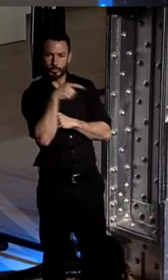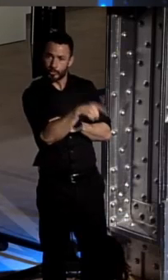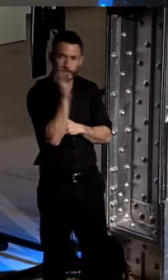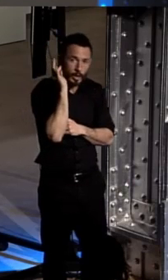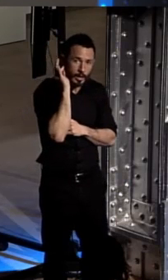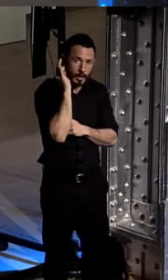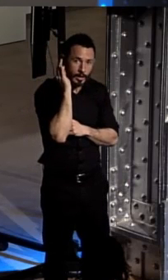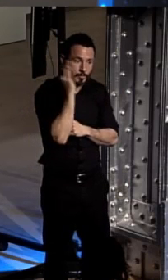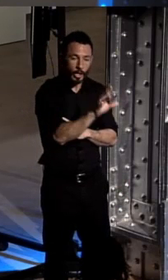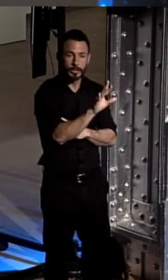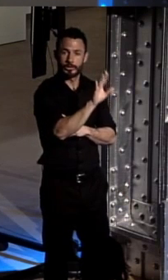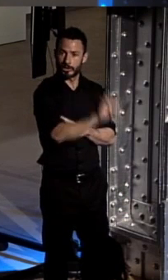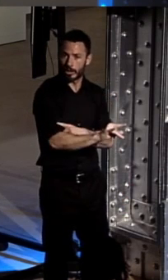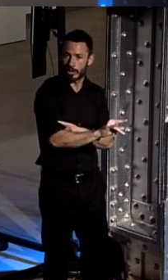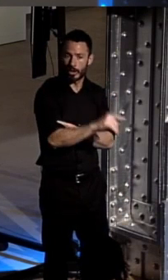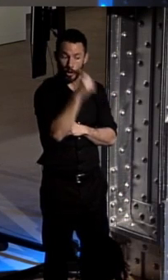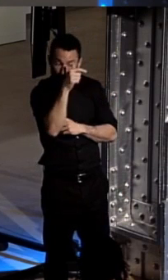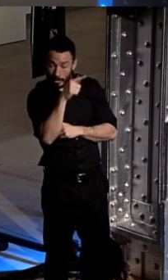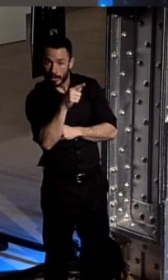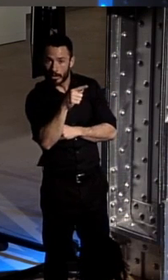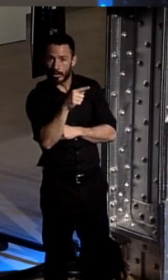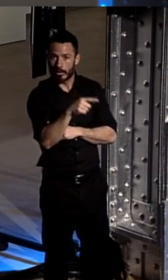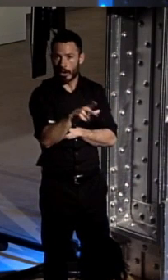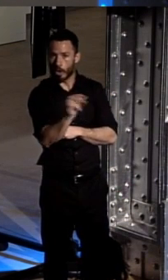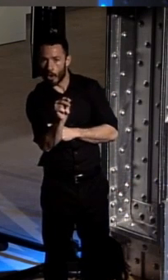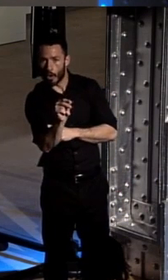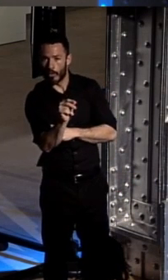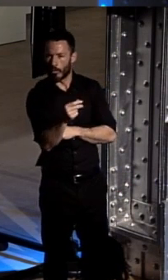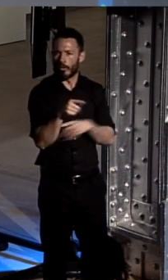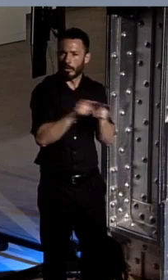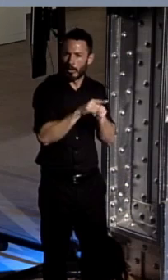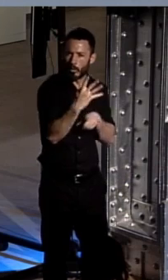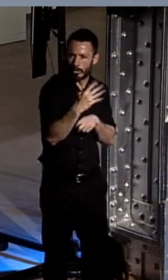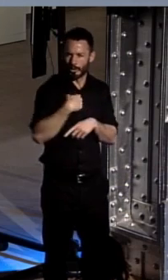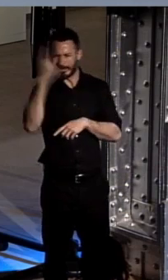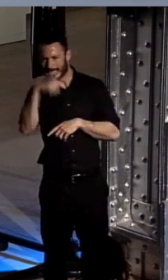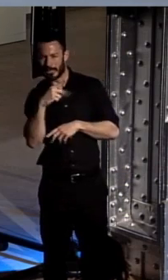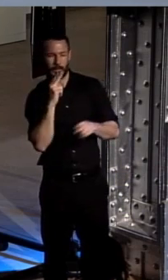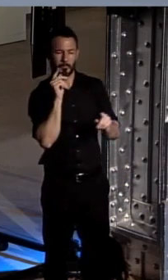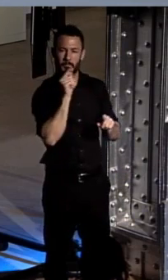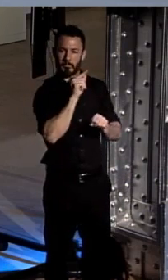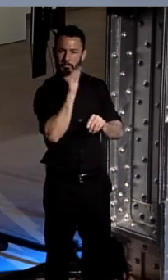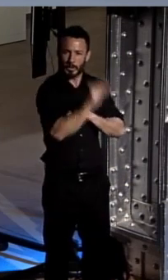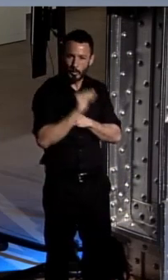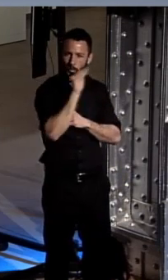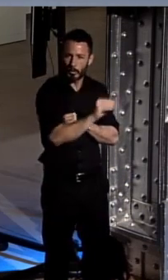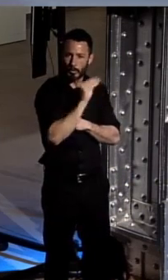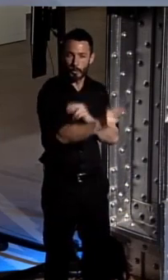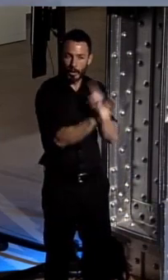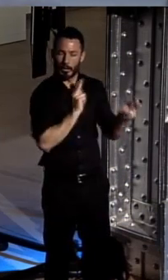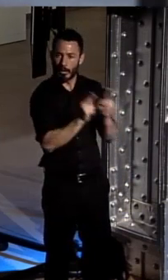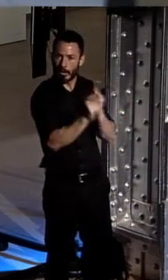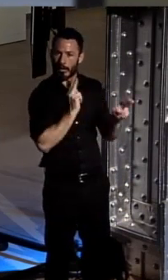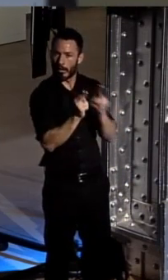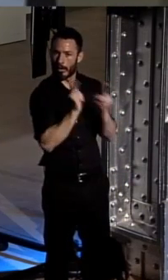sí. ¿Sos hombre? Y me responde que no. ¿Tenés más de 4 hermanos? Y me responde que no. Cosas que yo conozco. Y una vez que valide esto, le puedo hacer las preguntas que quiero